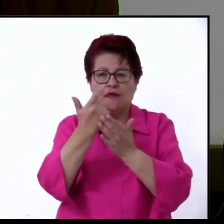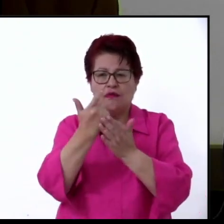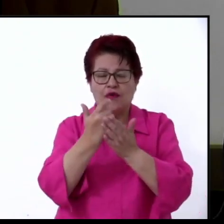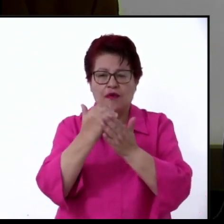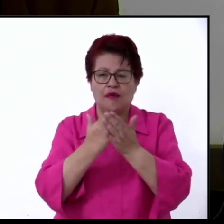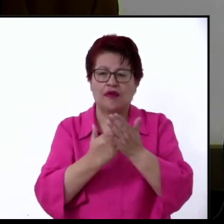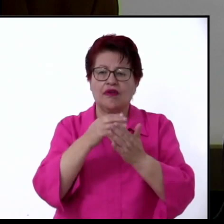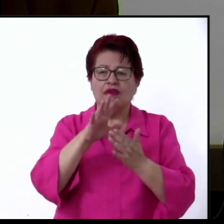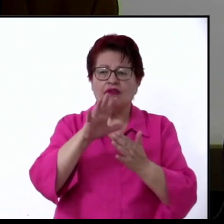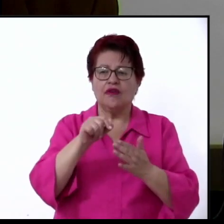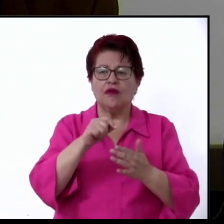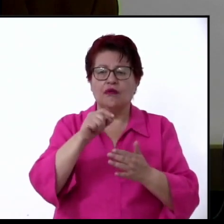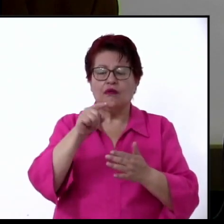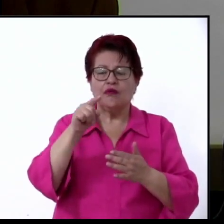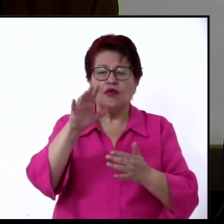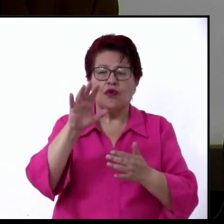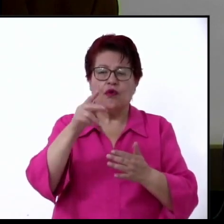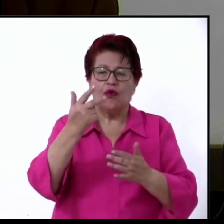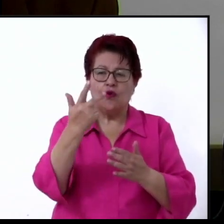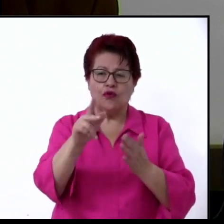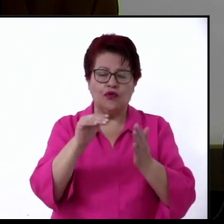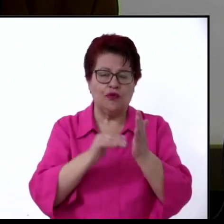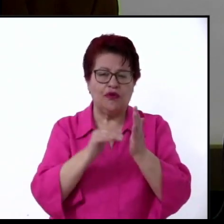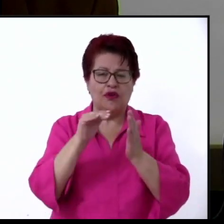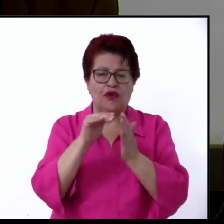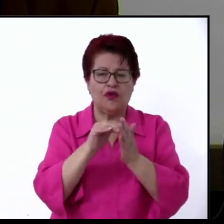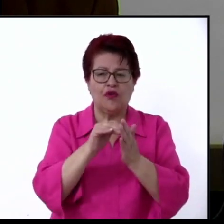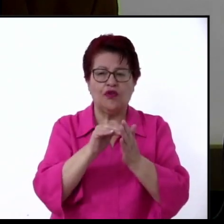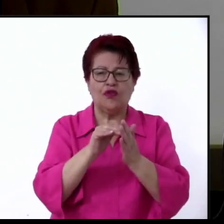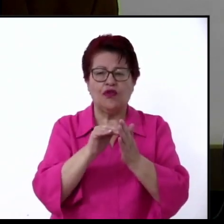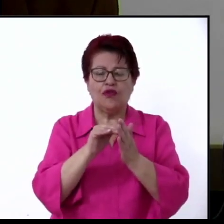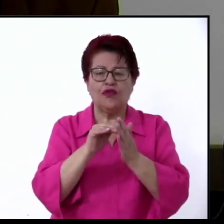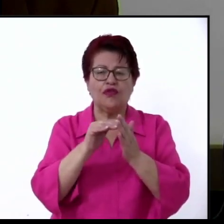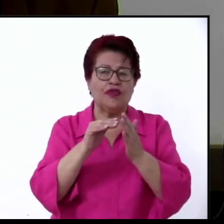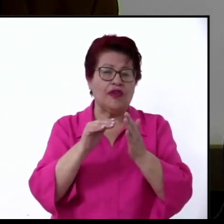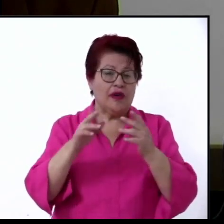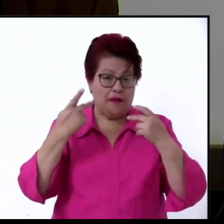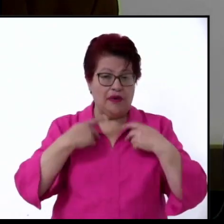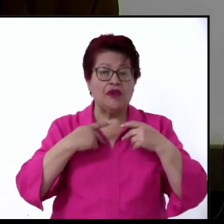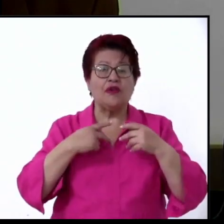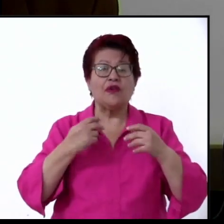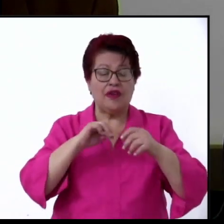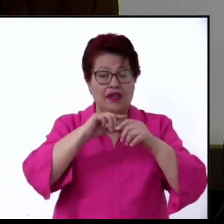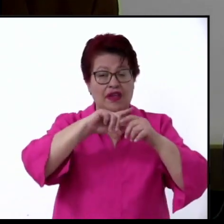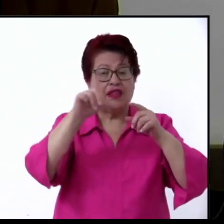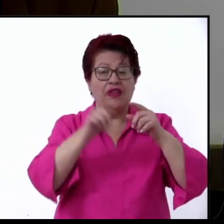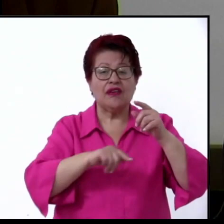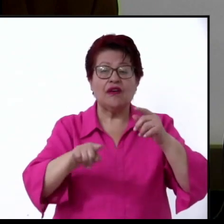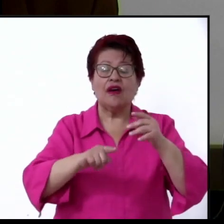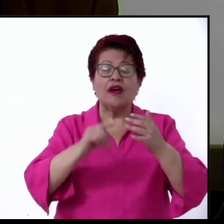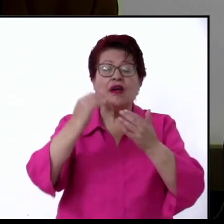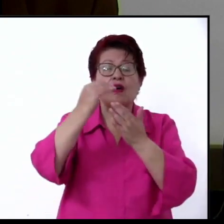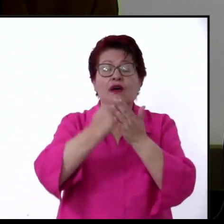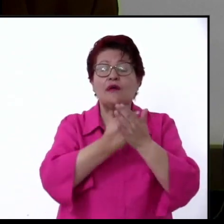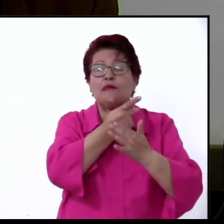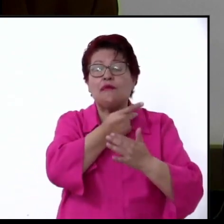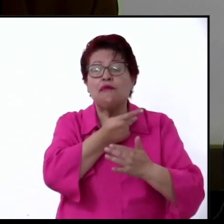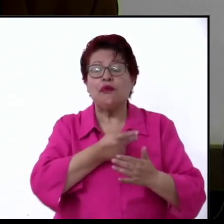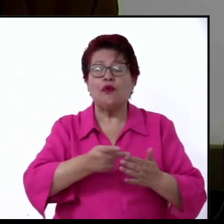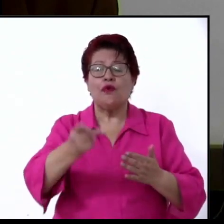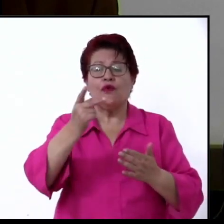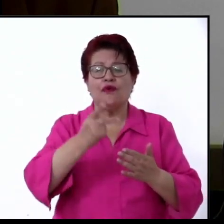de 5.8 millones de personas salieron de la línea de la pobreza a nivel nacional, y eso tiene que ver con las